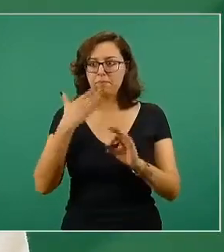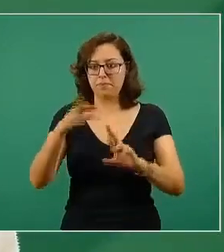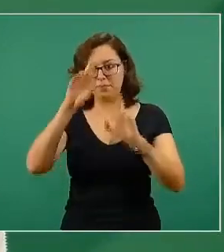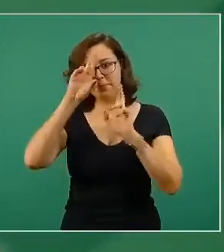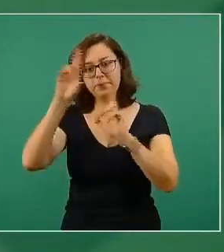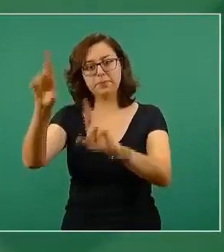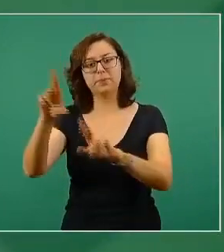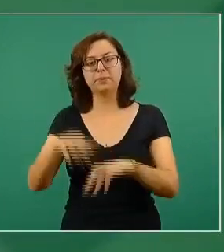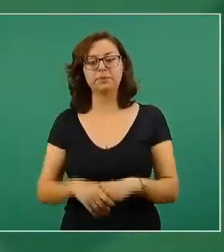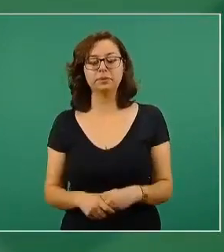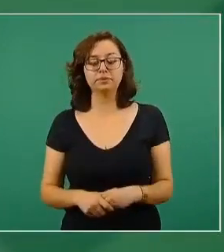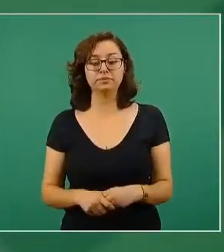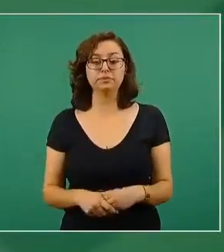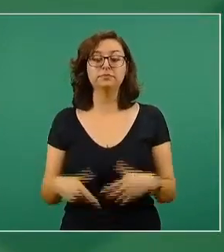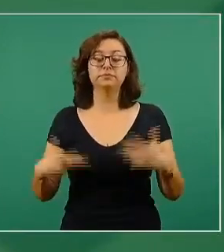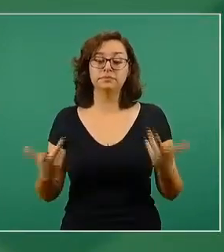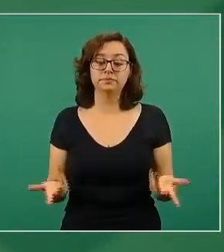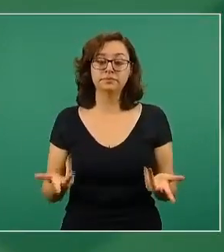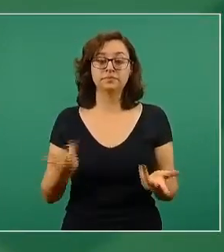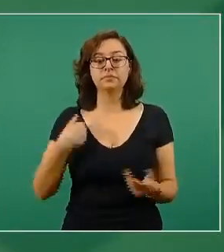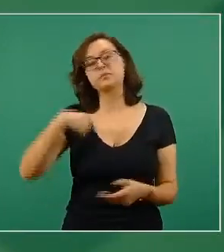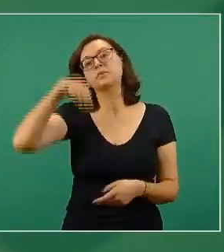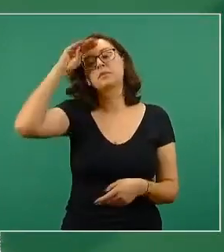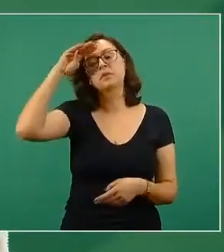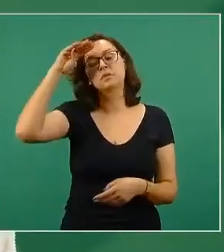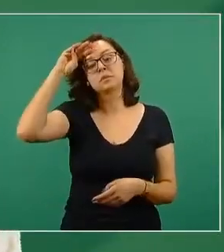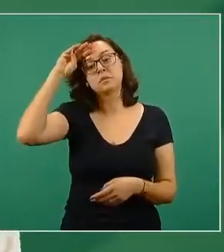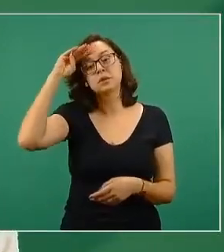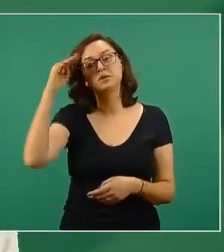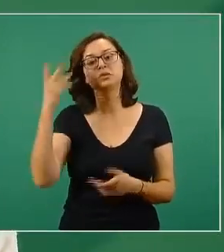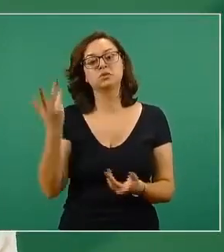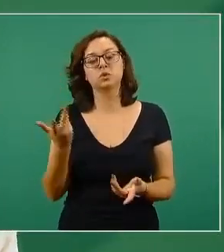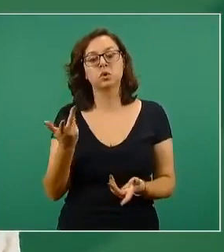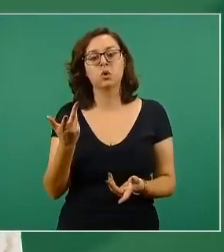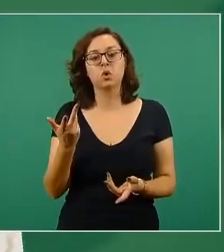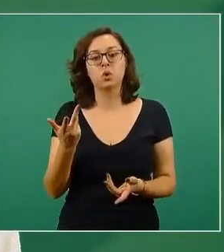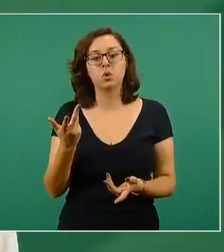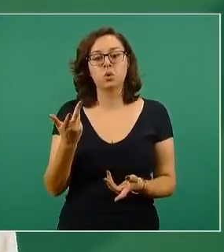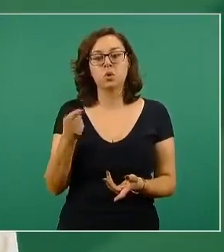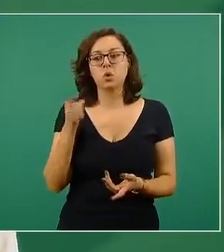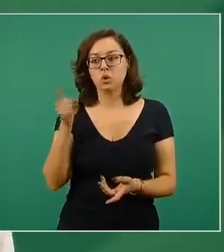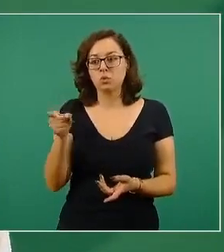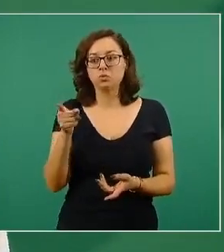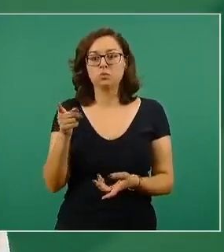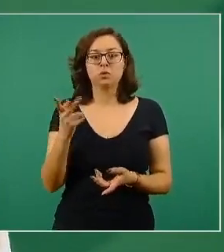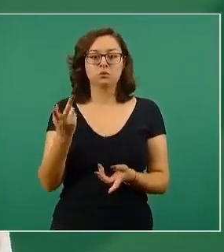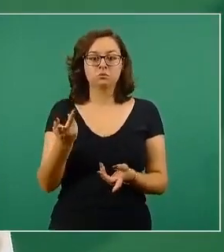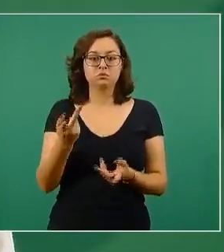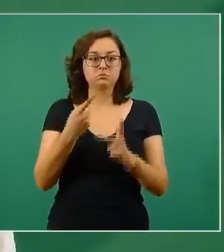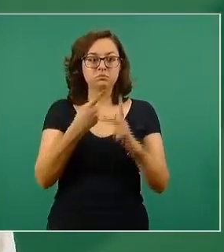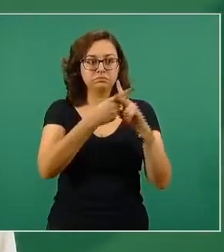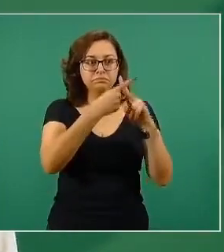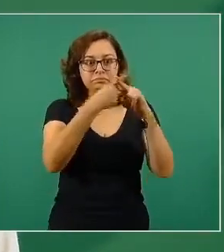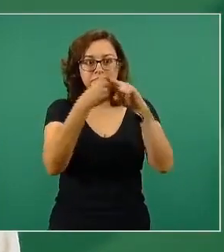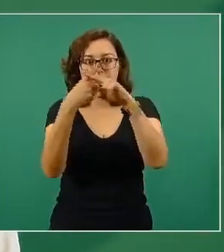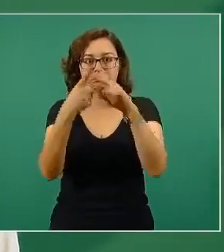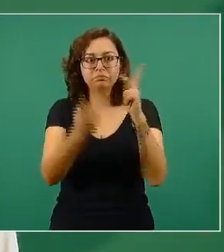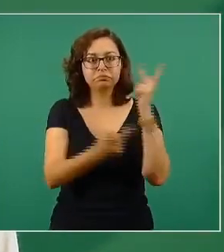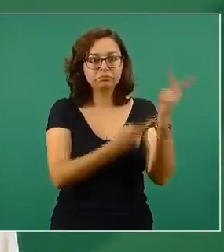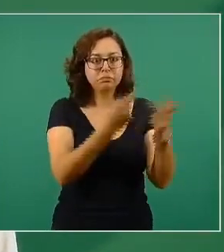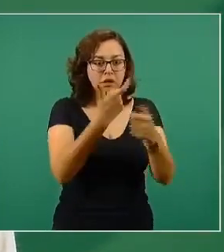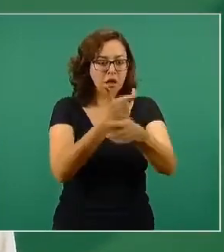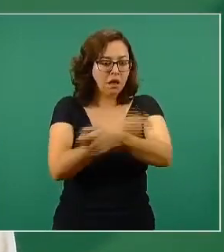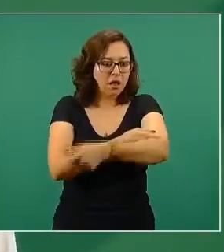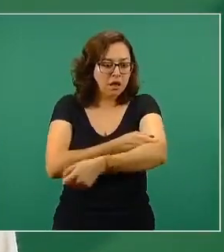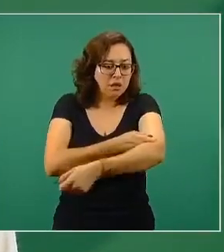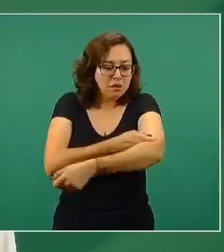respeto. Entonces, si este estudio se basa muy probablemente en una encuesta serológica, en una encuesta